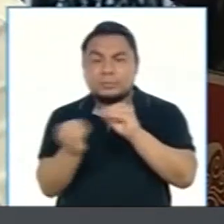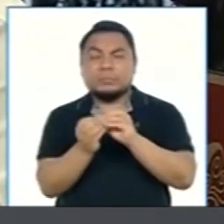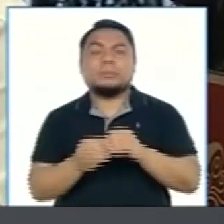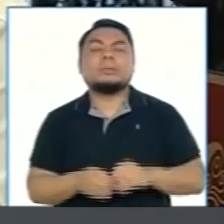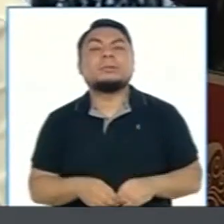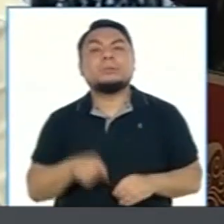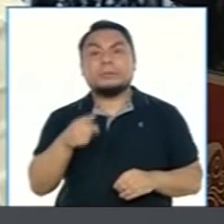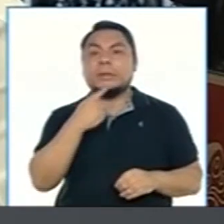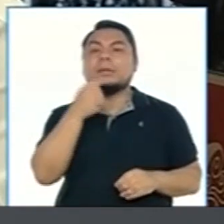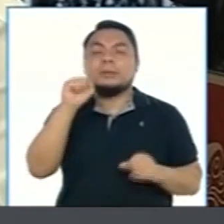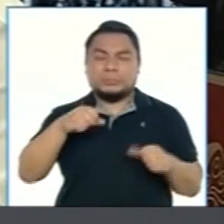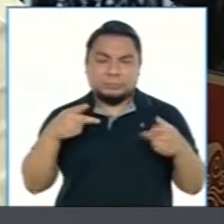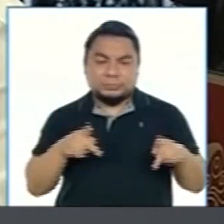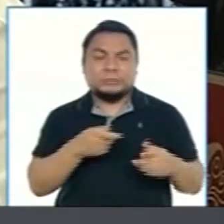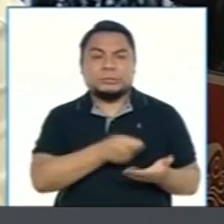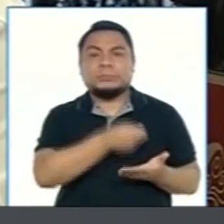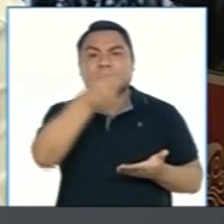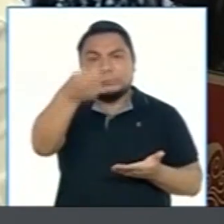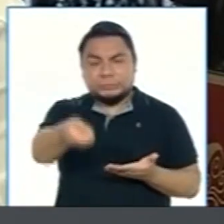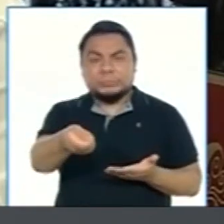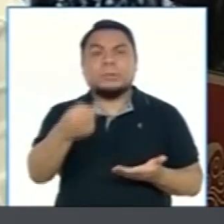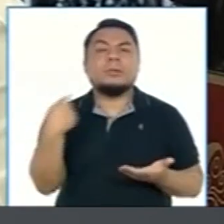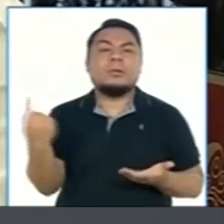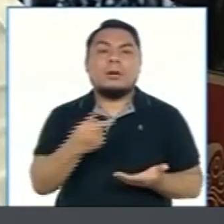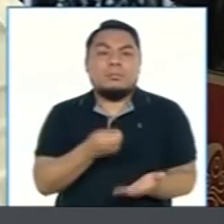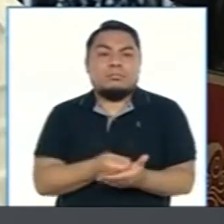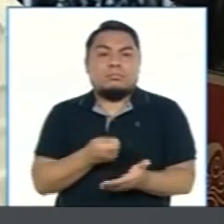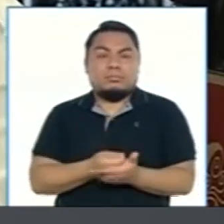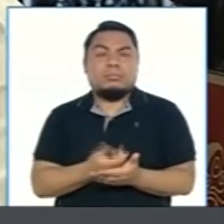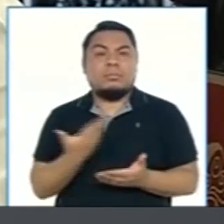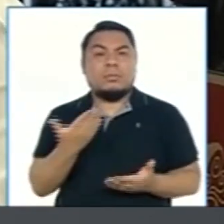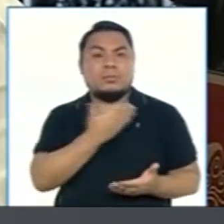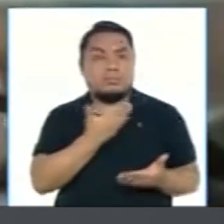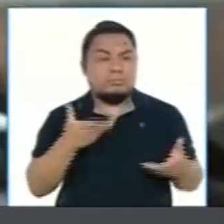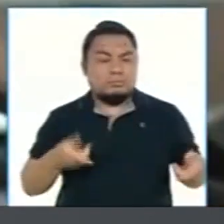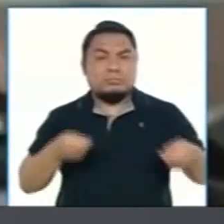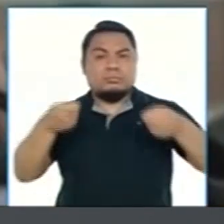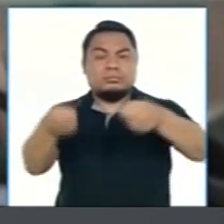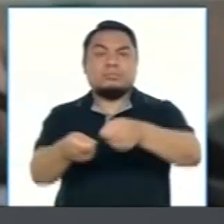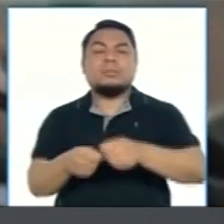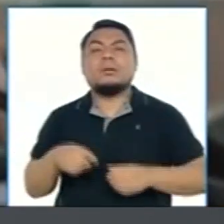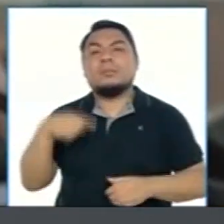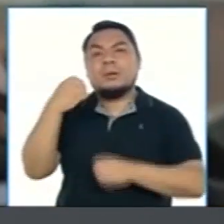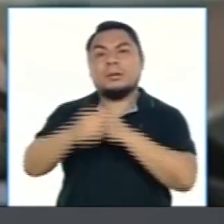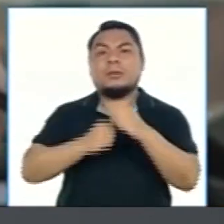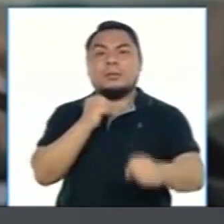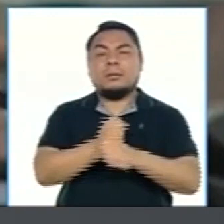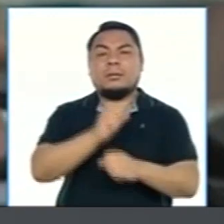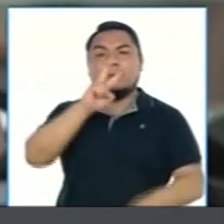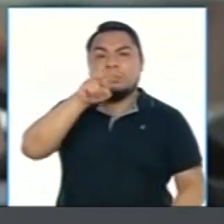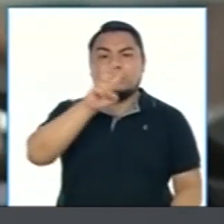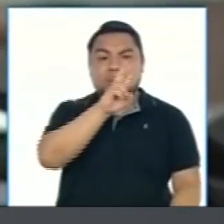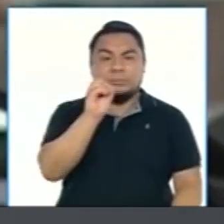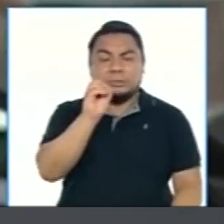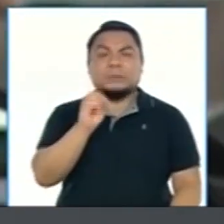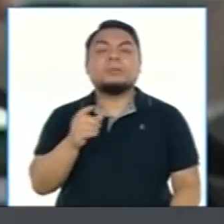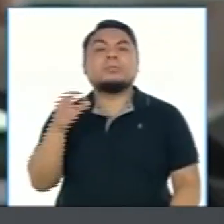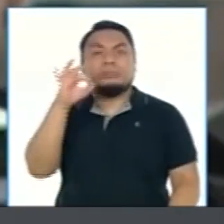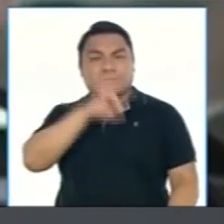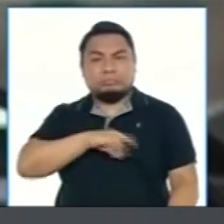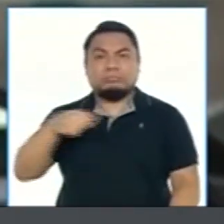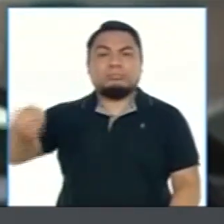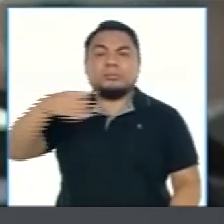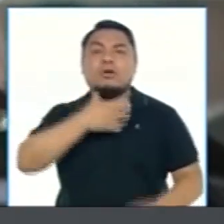y autoriza las transferencias de partidas en el presupuesto del sector público para el año fiscal 2020 a favor de